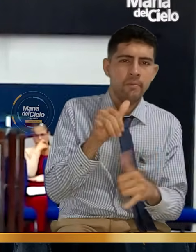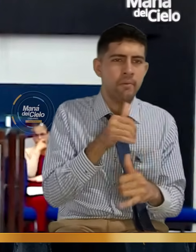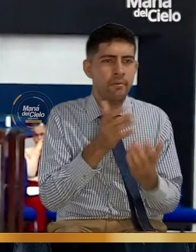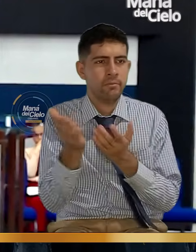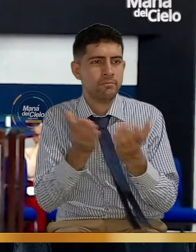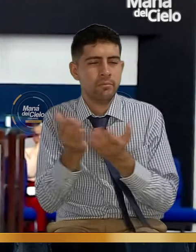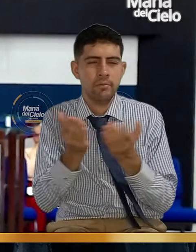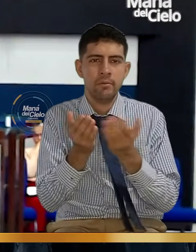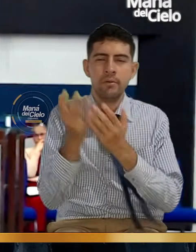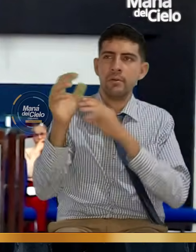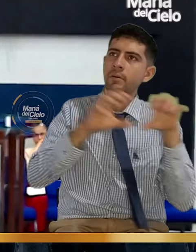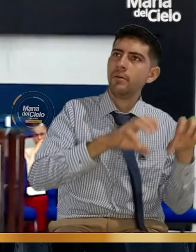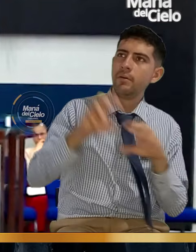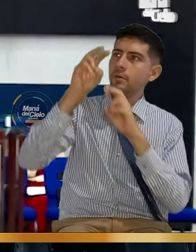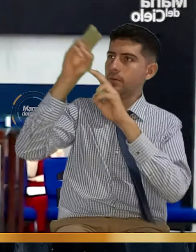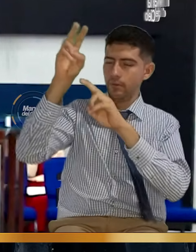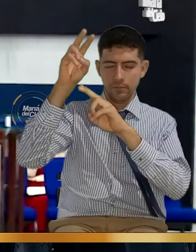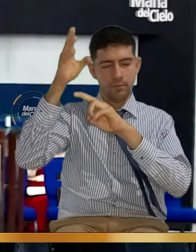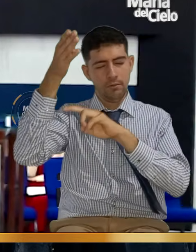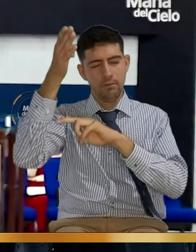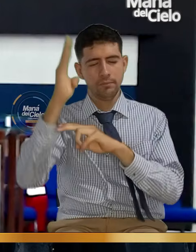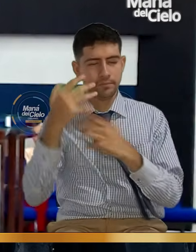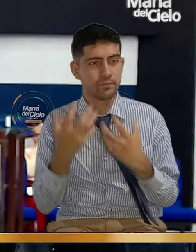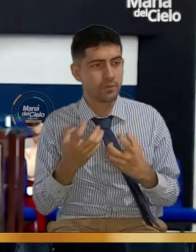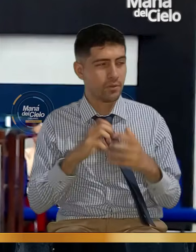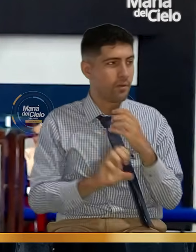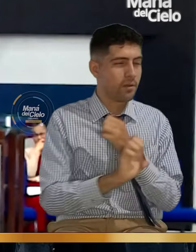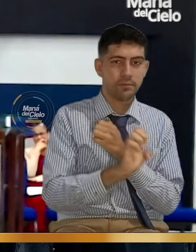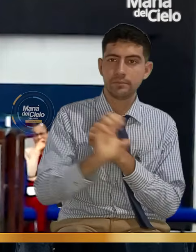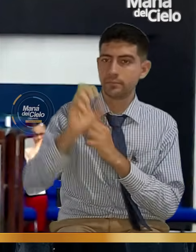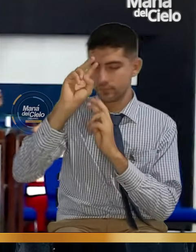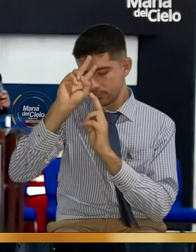Ese Jacob del vientre quería la, decimos en el valle, la vuelta con él.